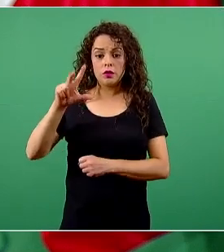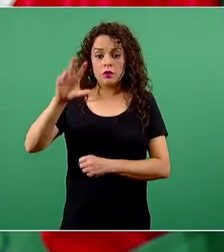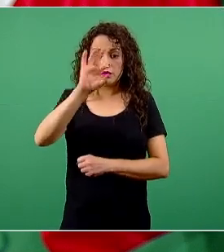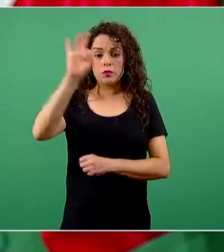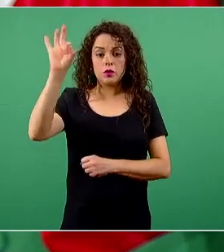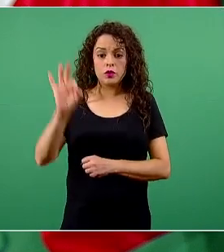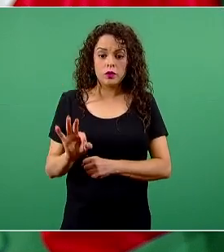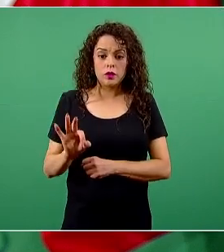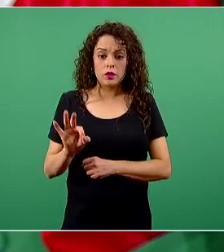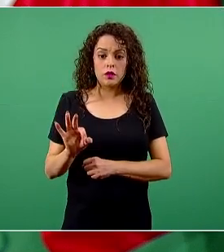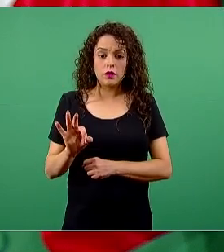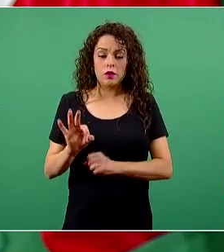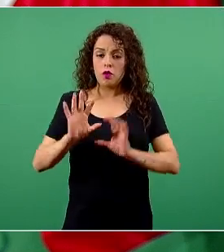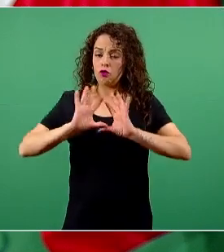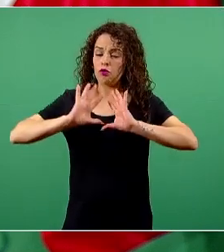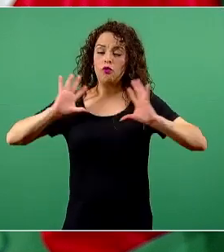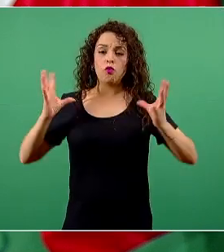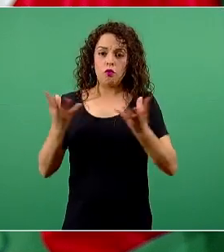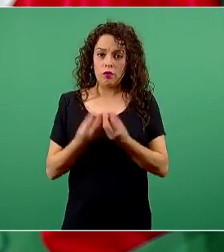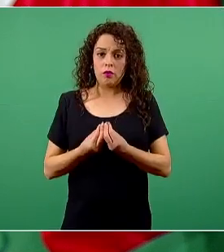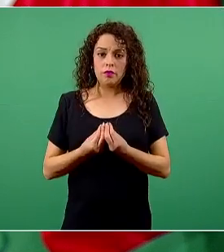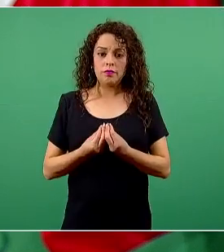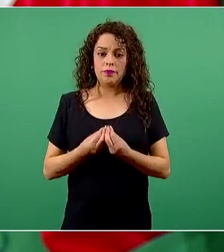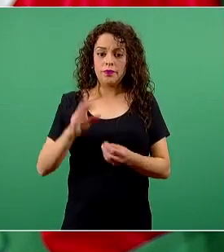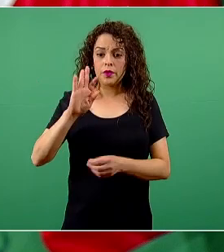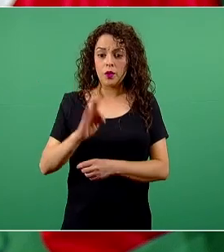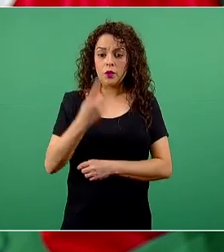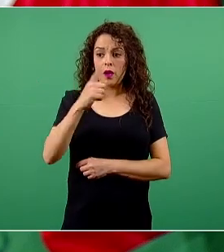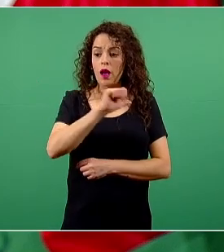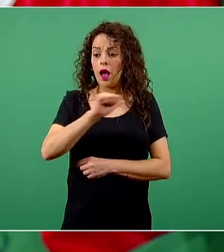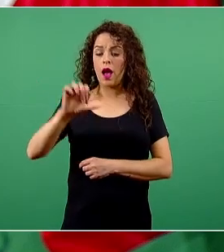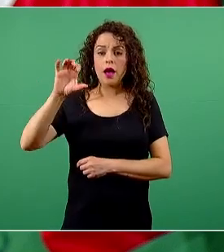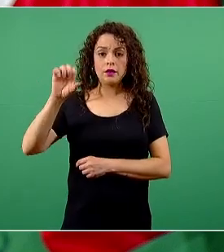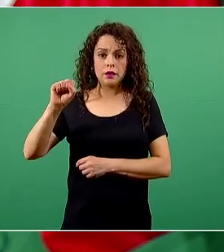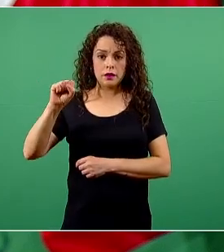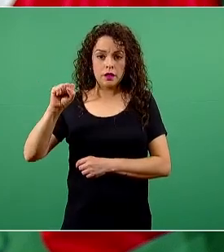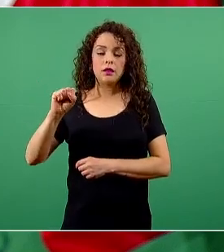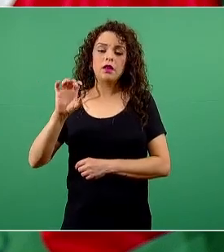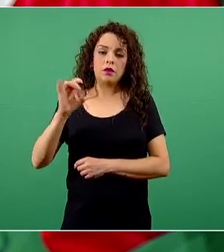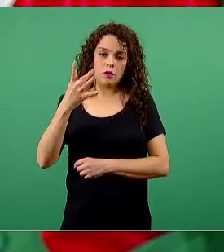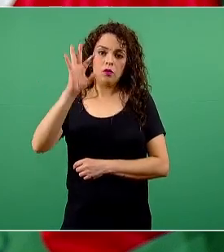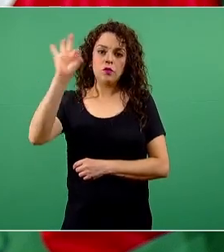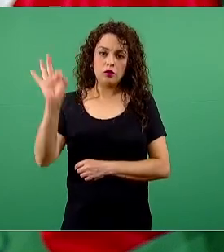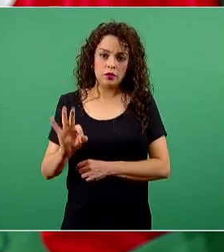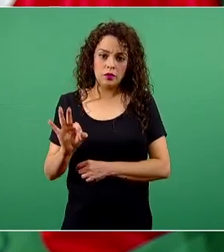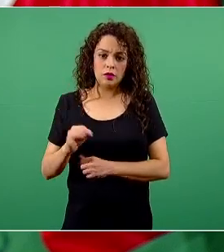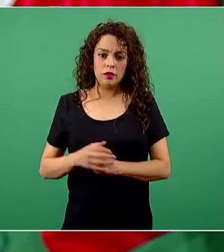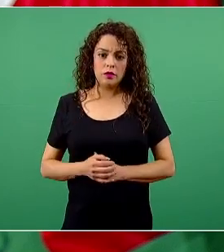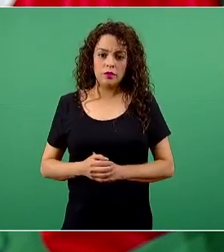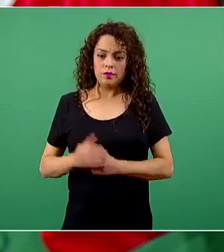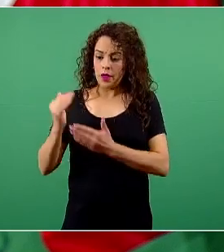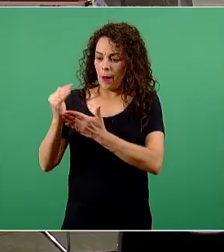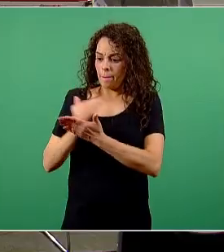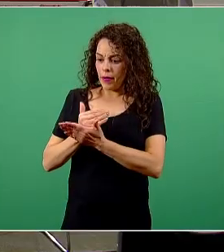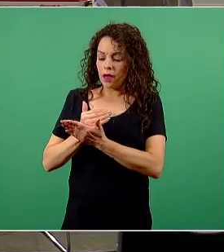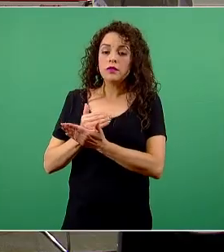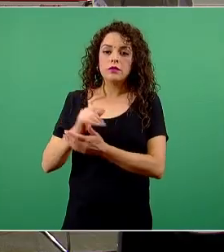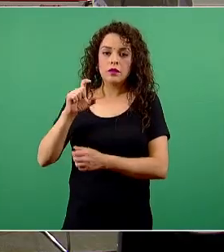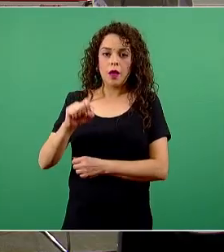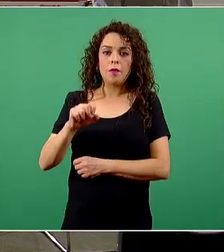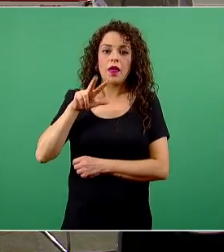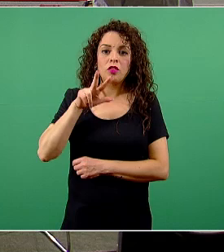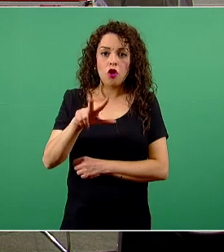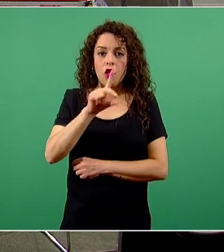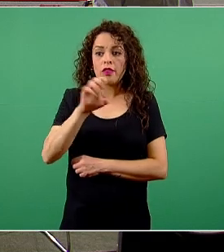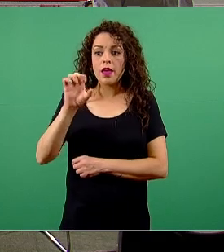38% en total. De 41 a 60, 34%. disminuyó a 28 de 61